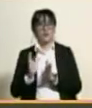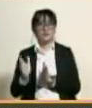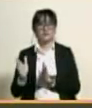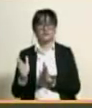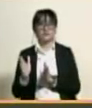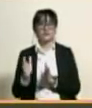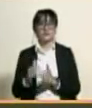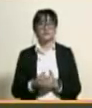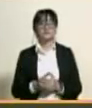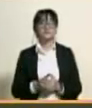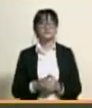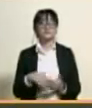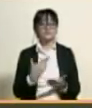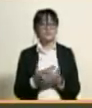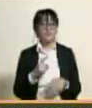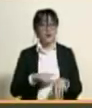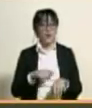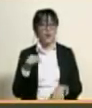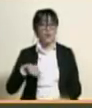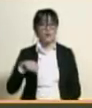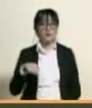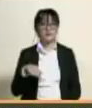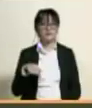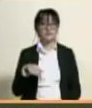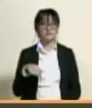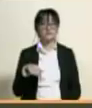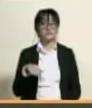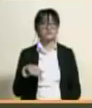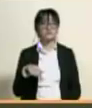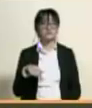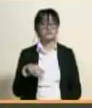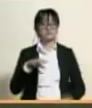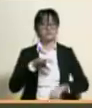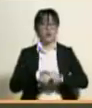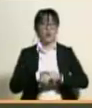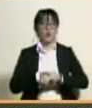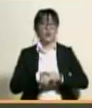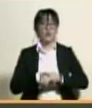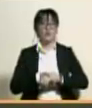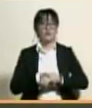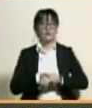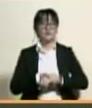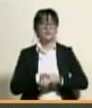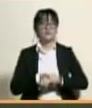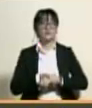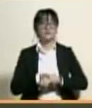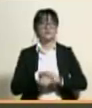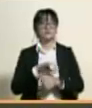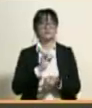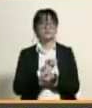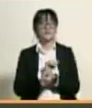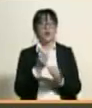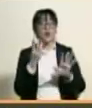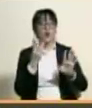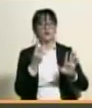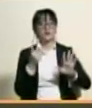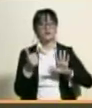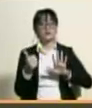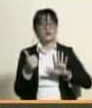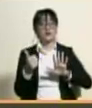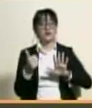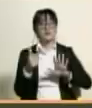Y hasta esta hora hemos capturado y detenido a